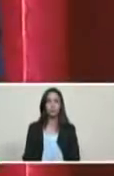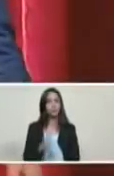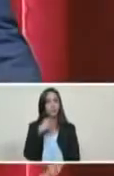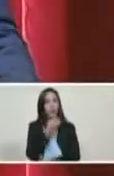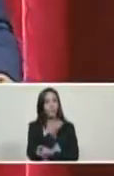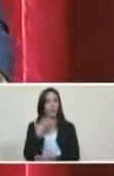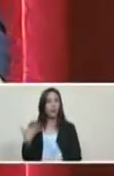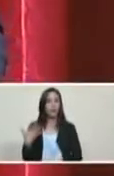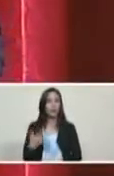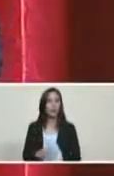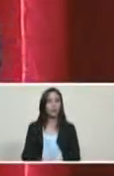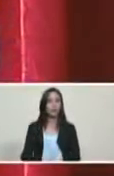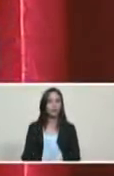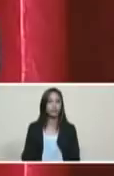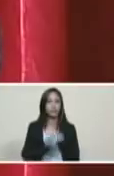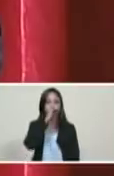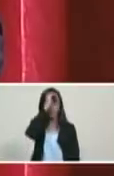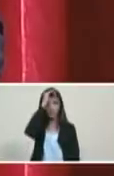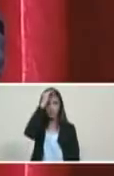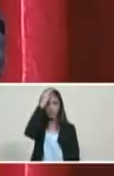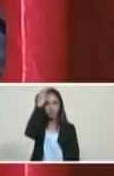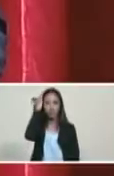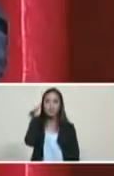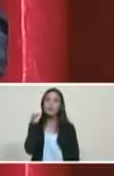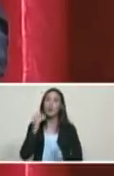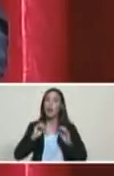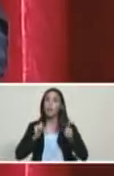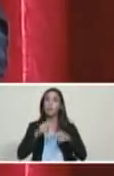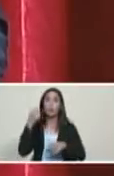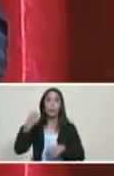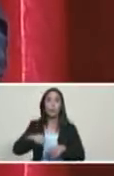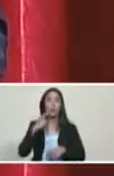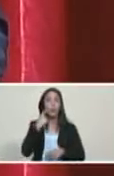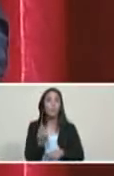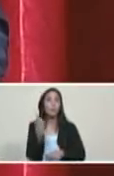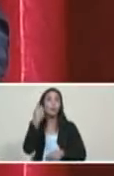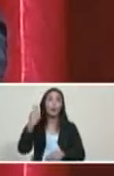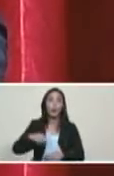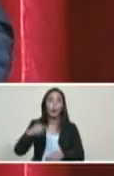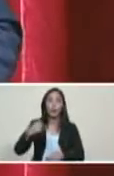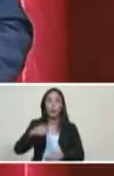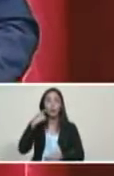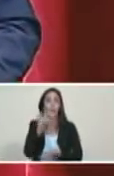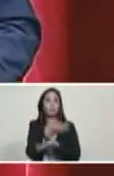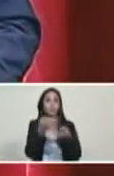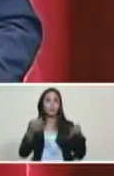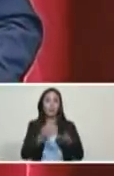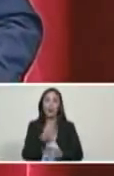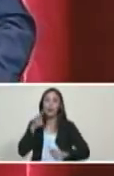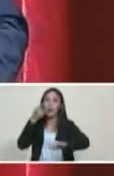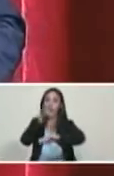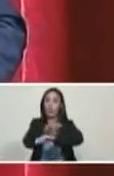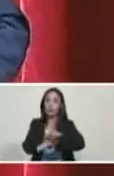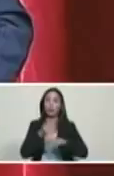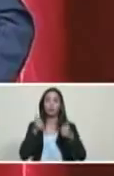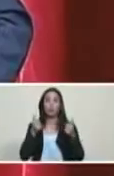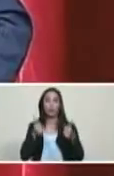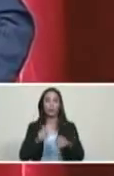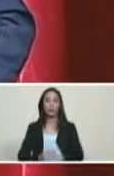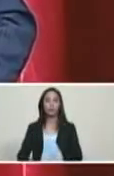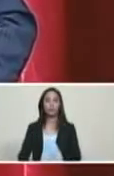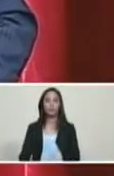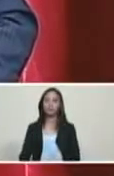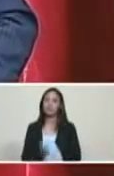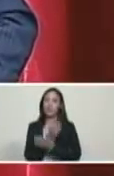extraordinario, cómo ha empezado bien noviembre. Primero de noviembre, hemos empezado muy bien.